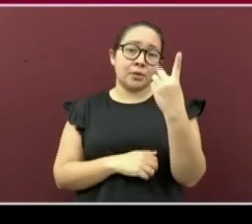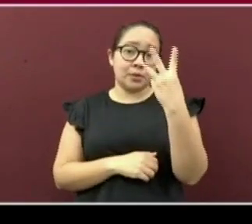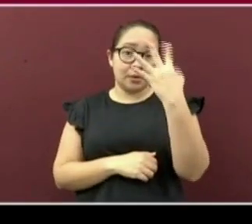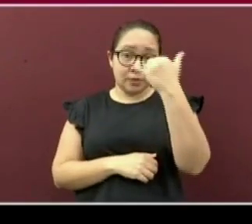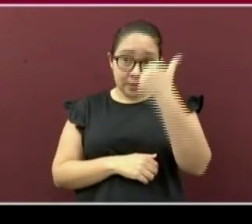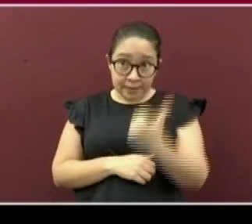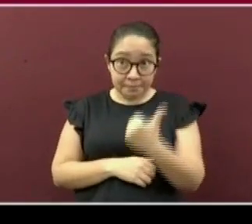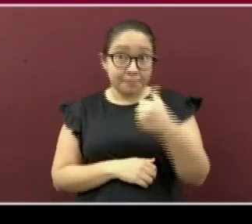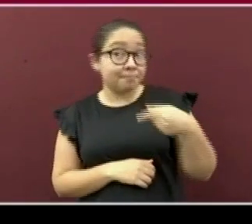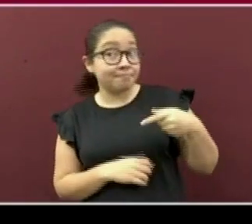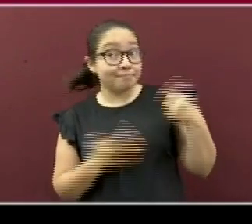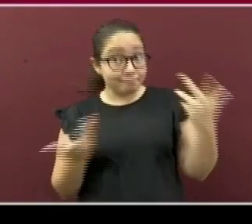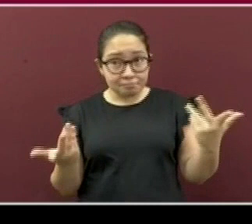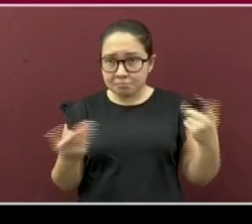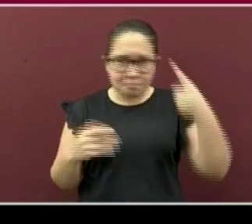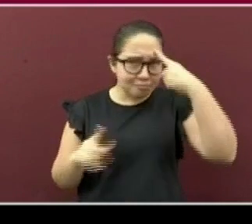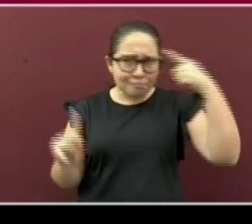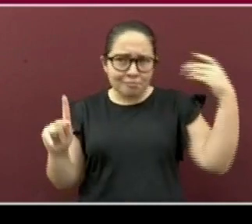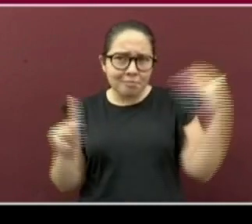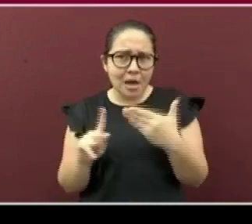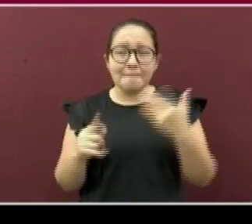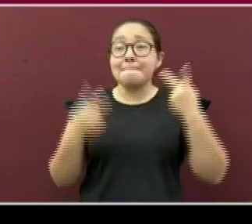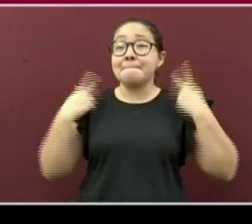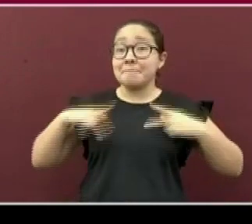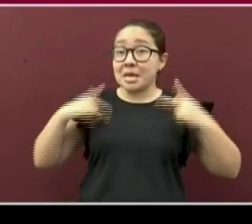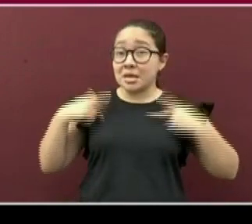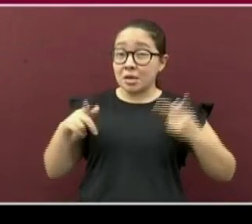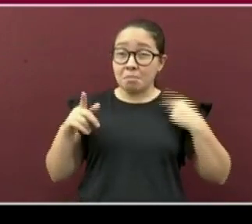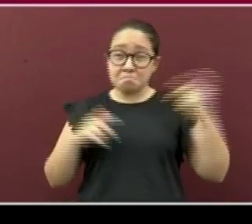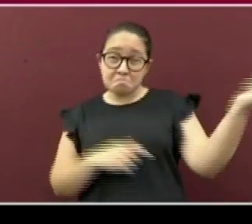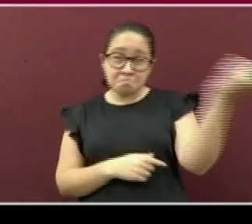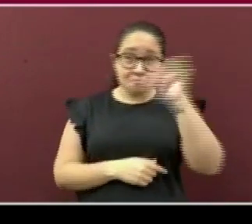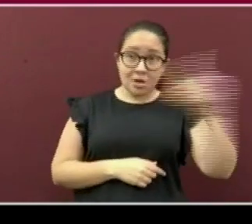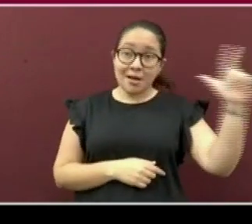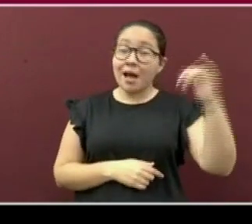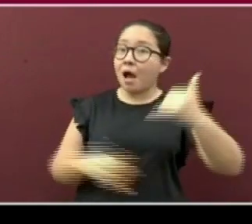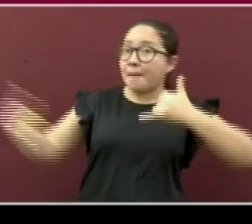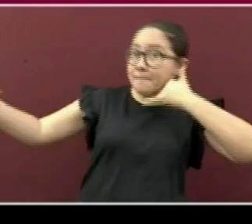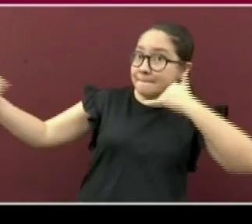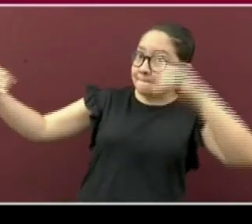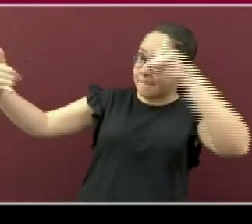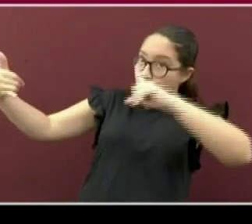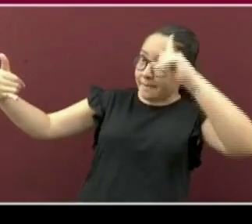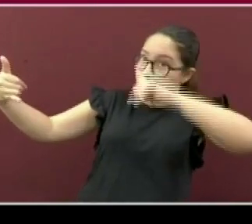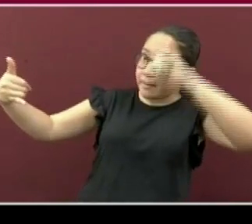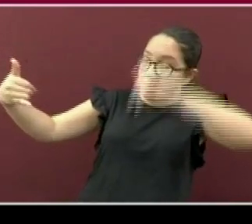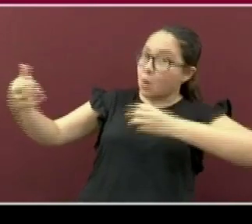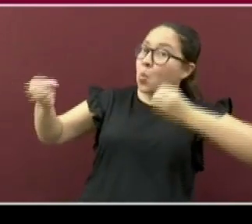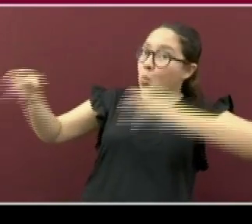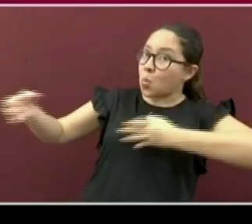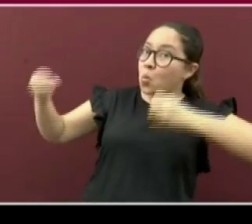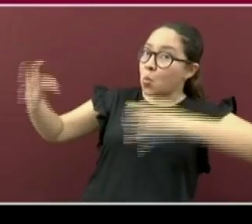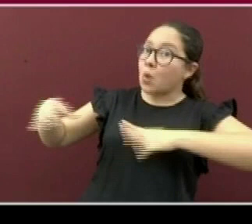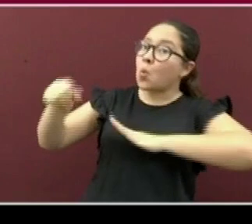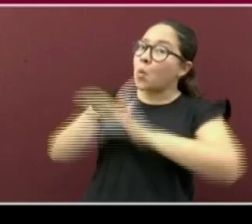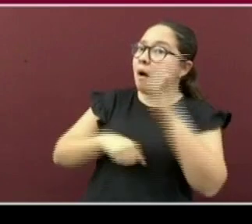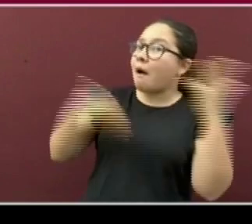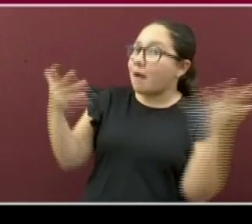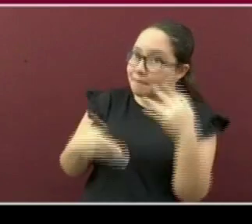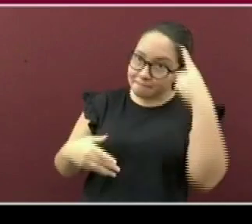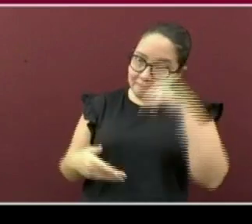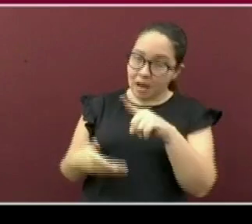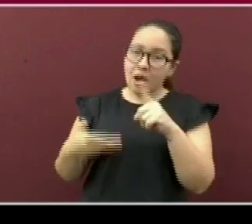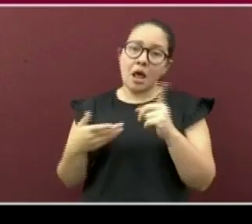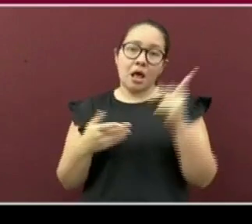800-01-23456, en donde personal totalmente capacitado lo atenderá y proporcionará